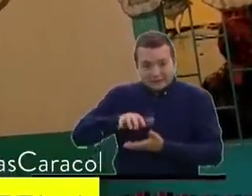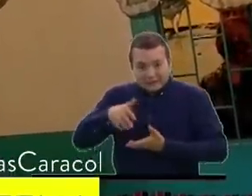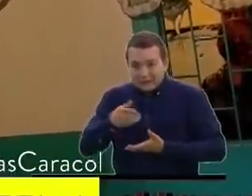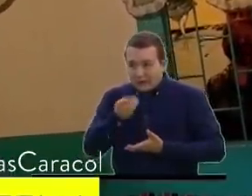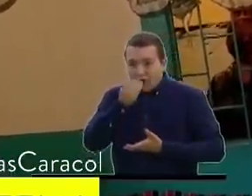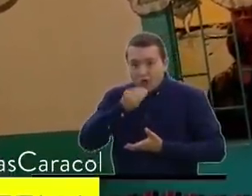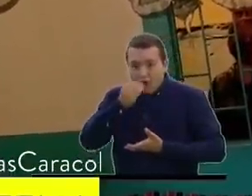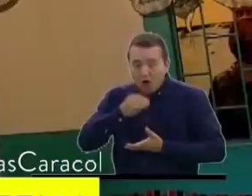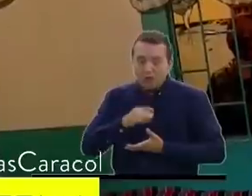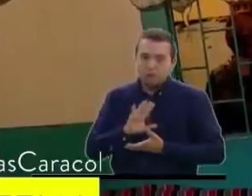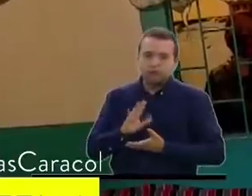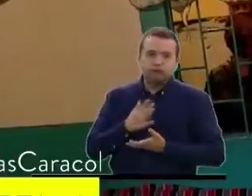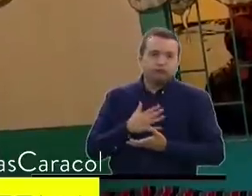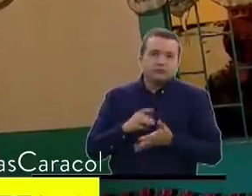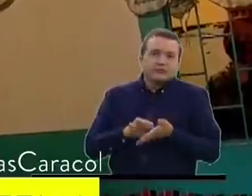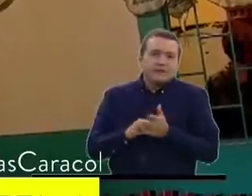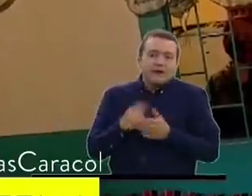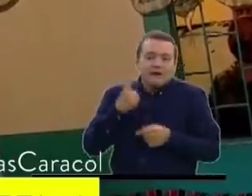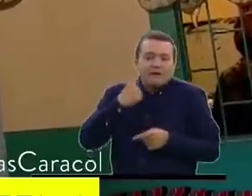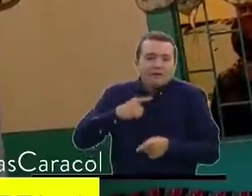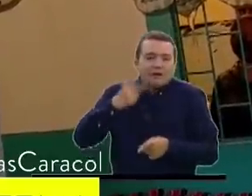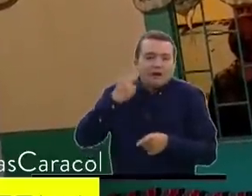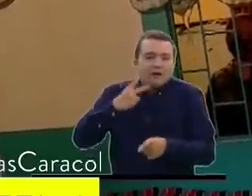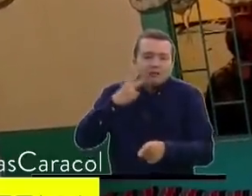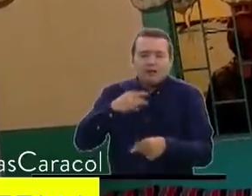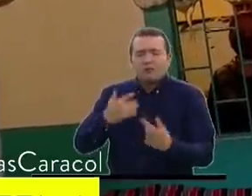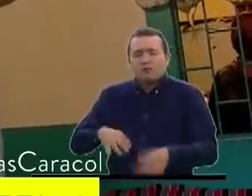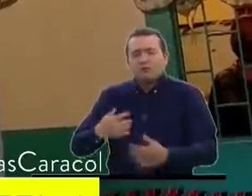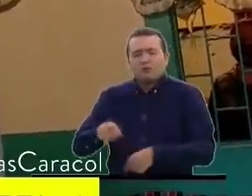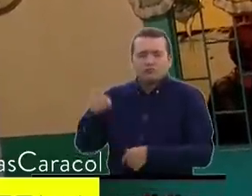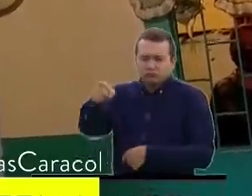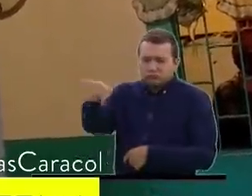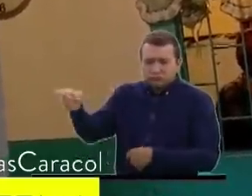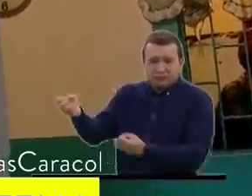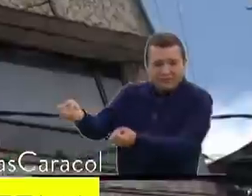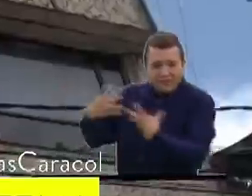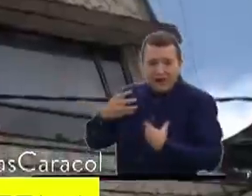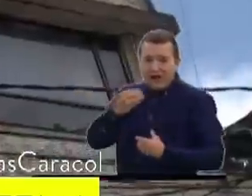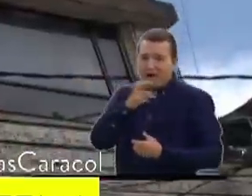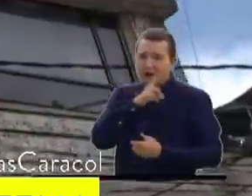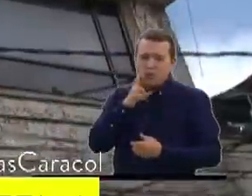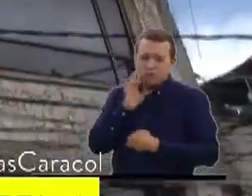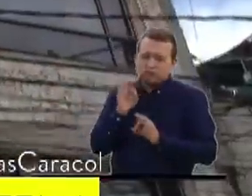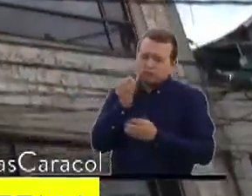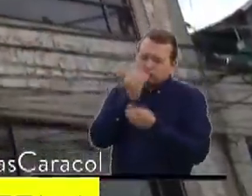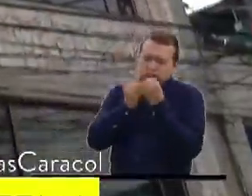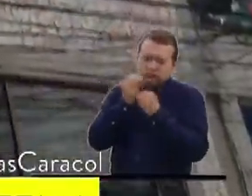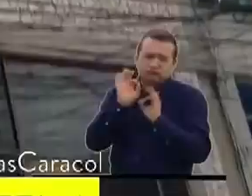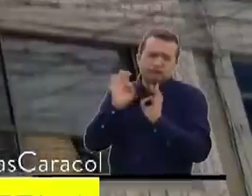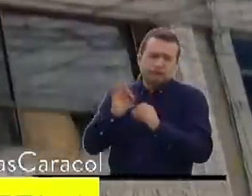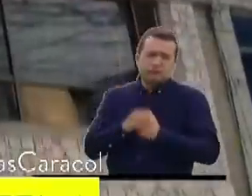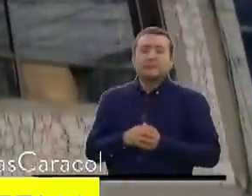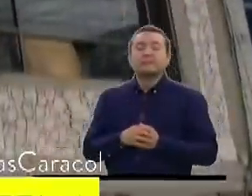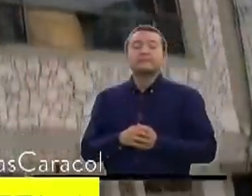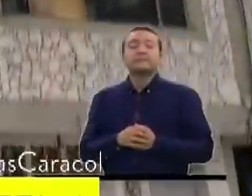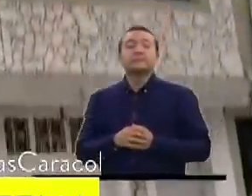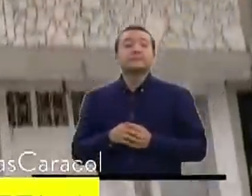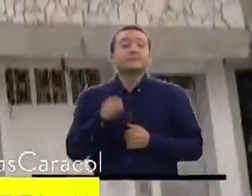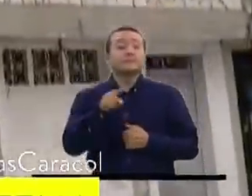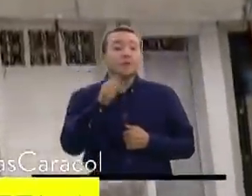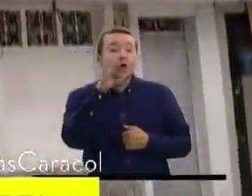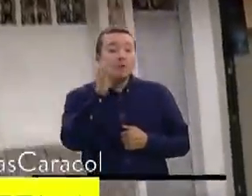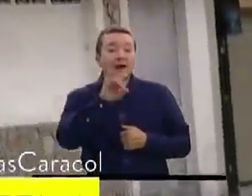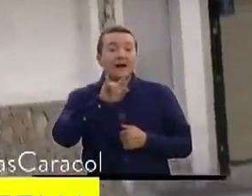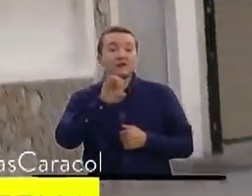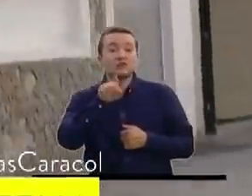podemos llenarnos el día a día gracias a los que nos mandan el almuercito. Jesús vive en un albergue de Bogotá. Allí el alquiler de